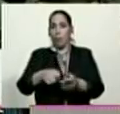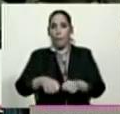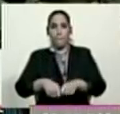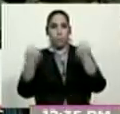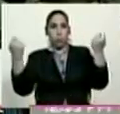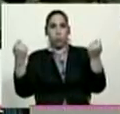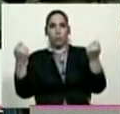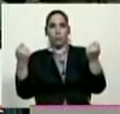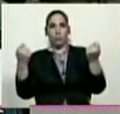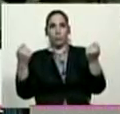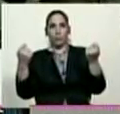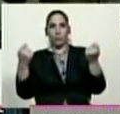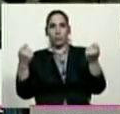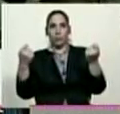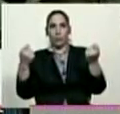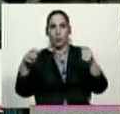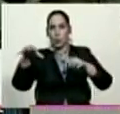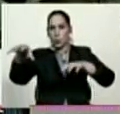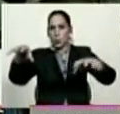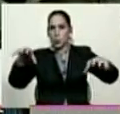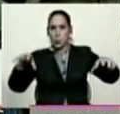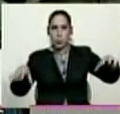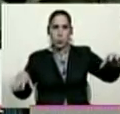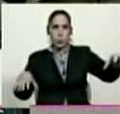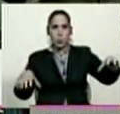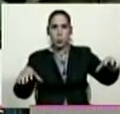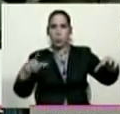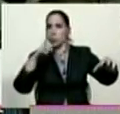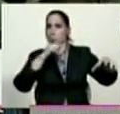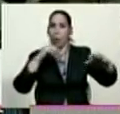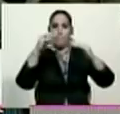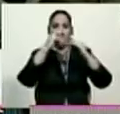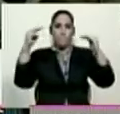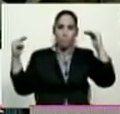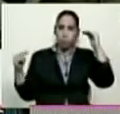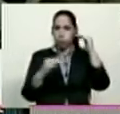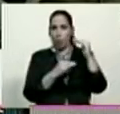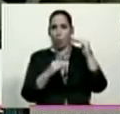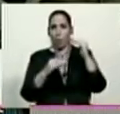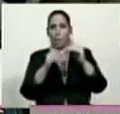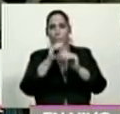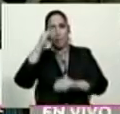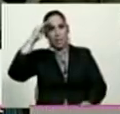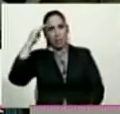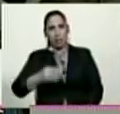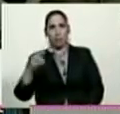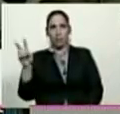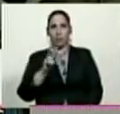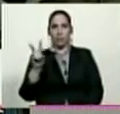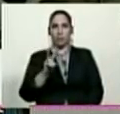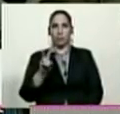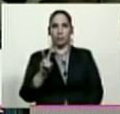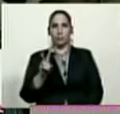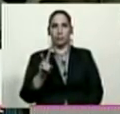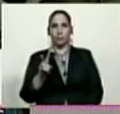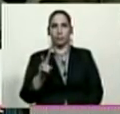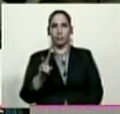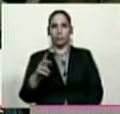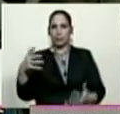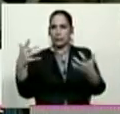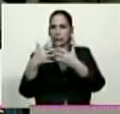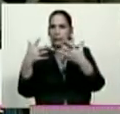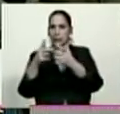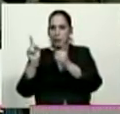a dividir, a desmoralizar a los militares venezolanos, con una guerra de